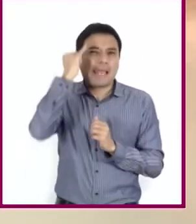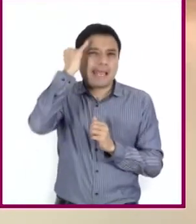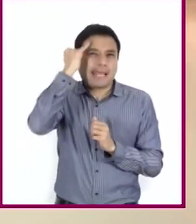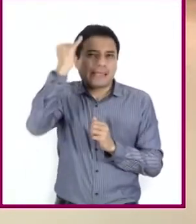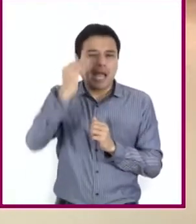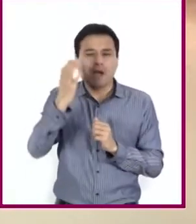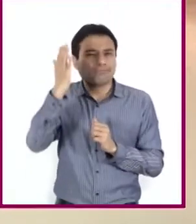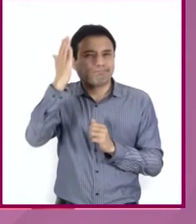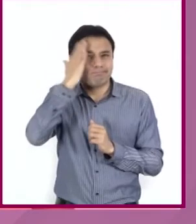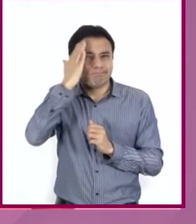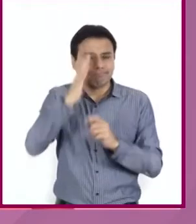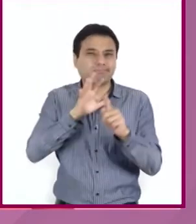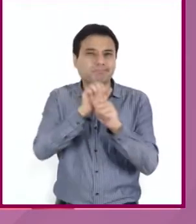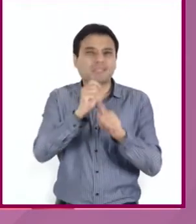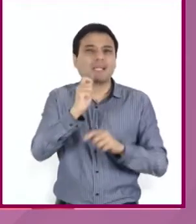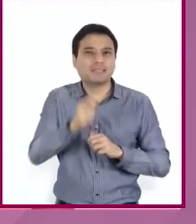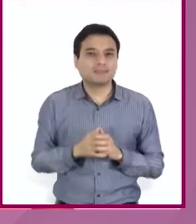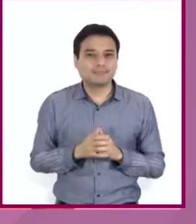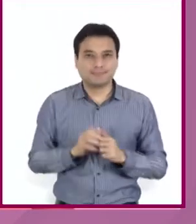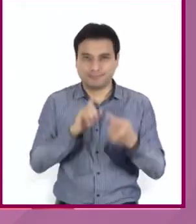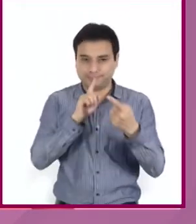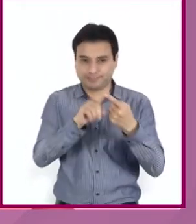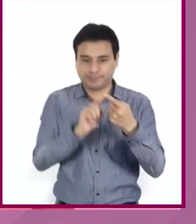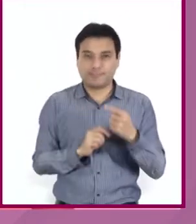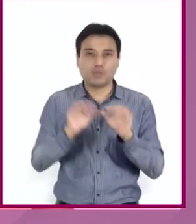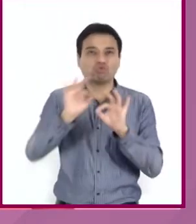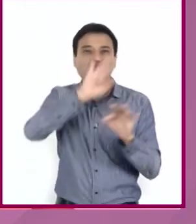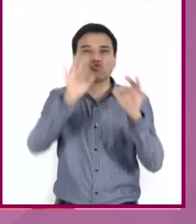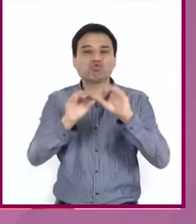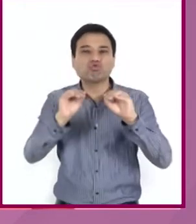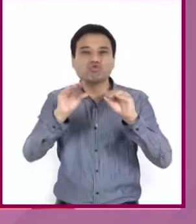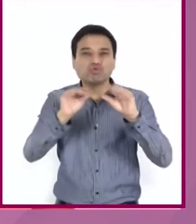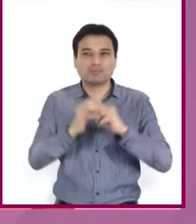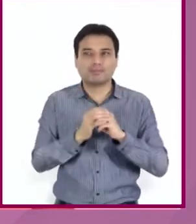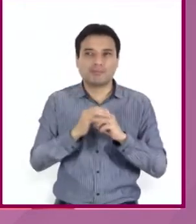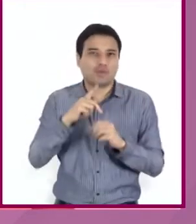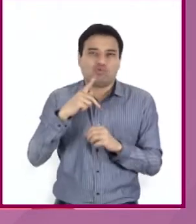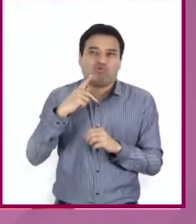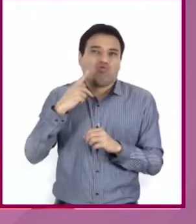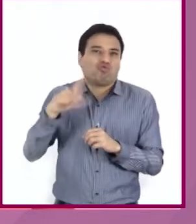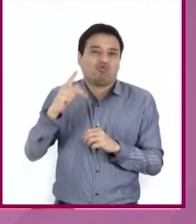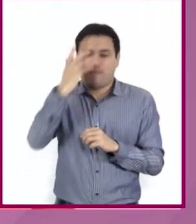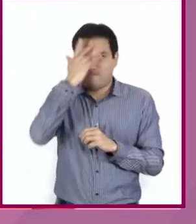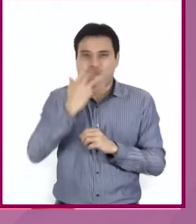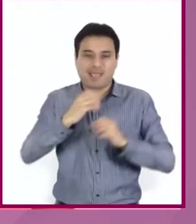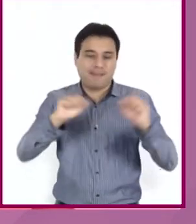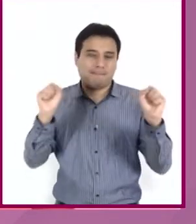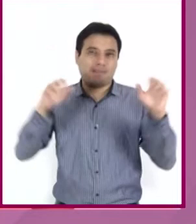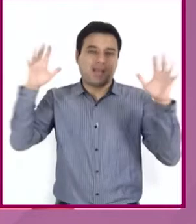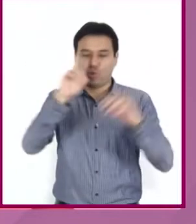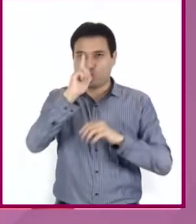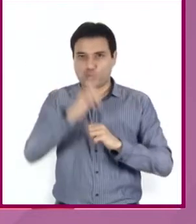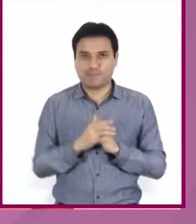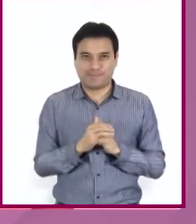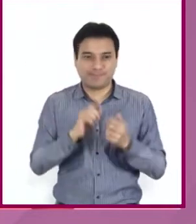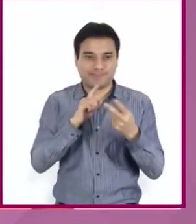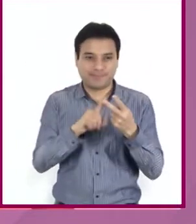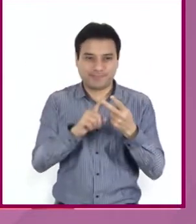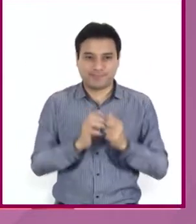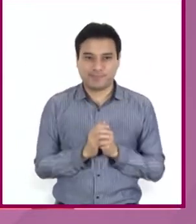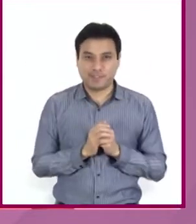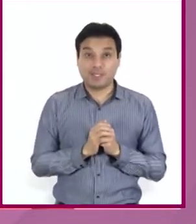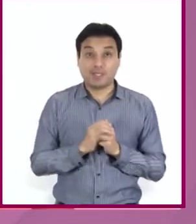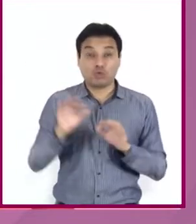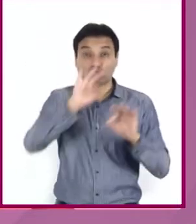primaria o principal? A. Las luciérnagas crean luz por arte de magia. B. Las